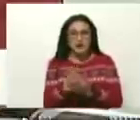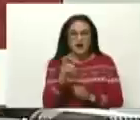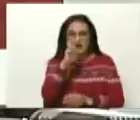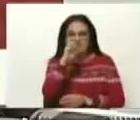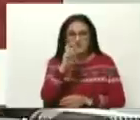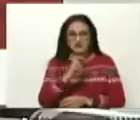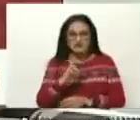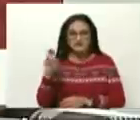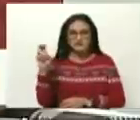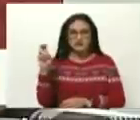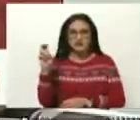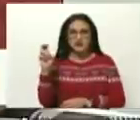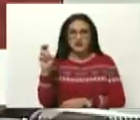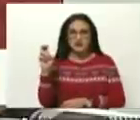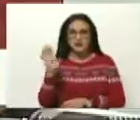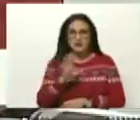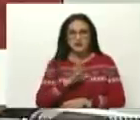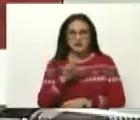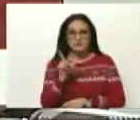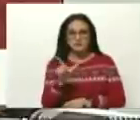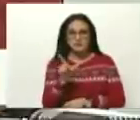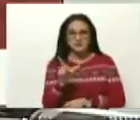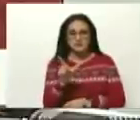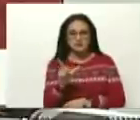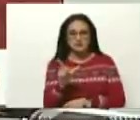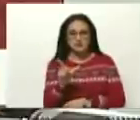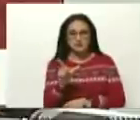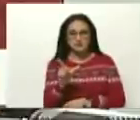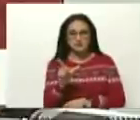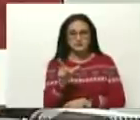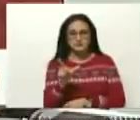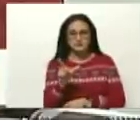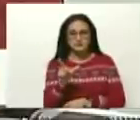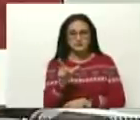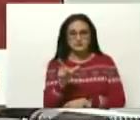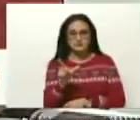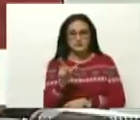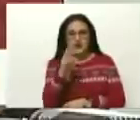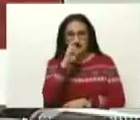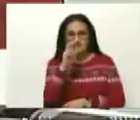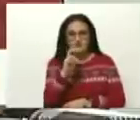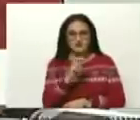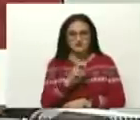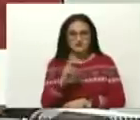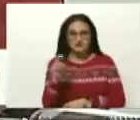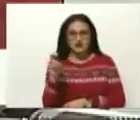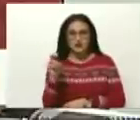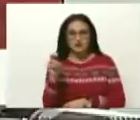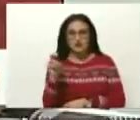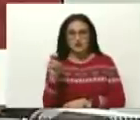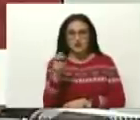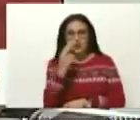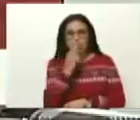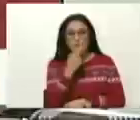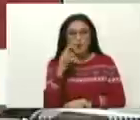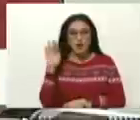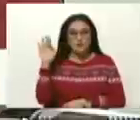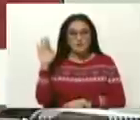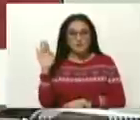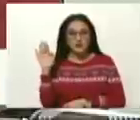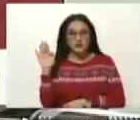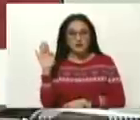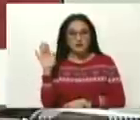aniversario del Partido Socialista Unido de Venezuela, aniversario del juramento en